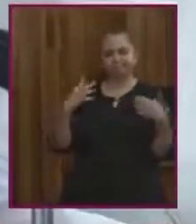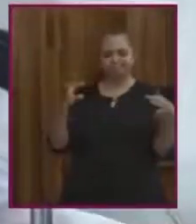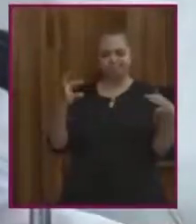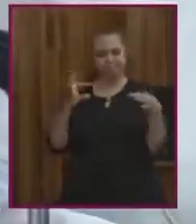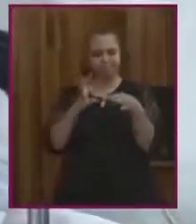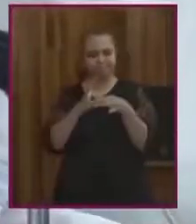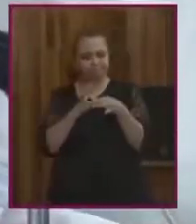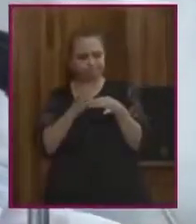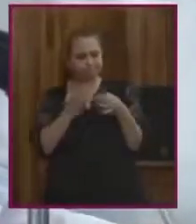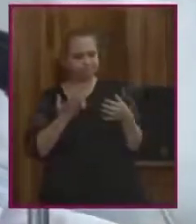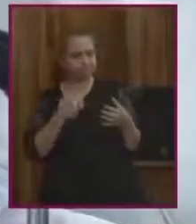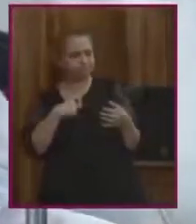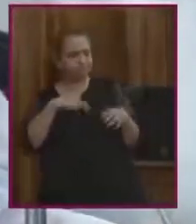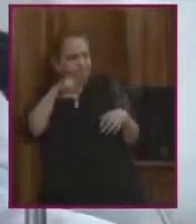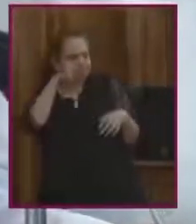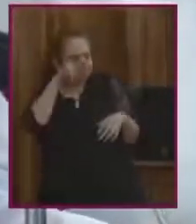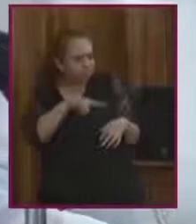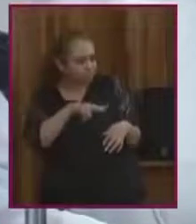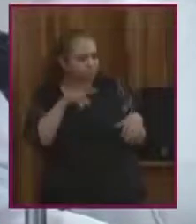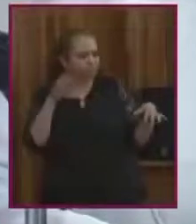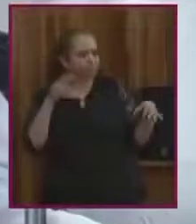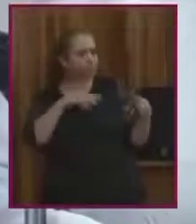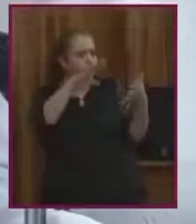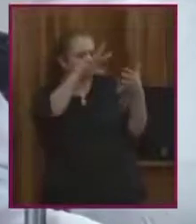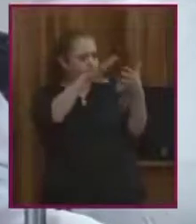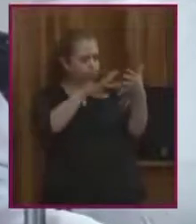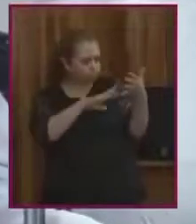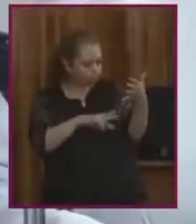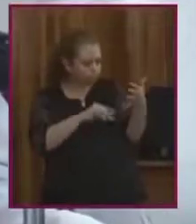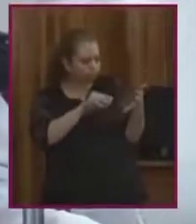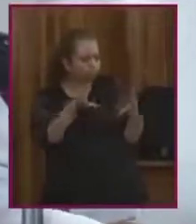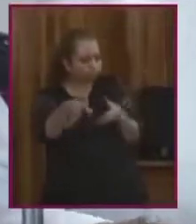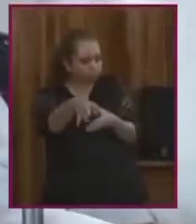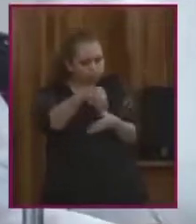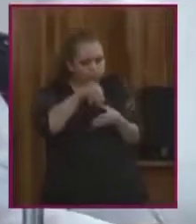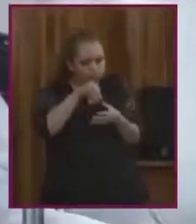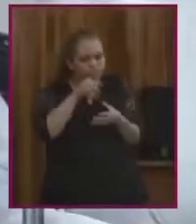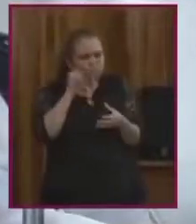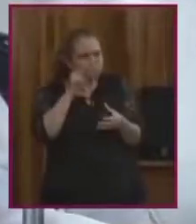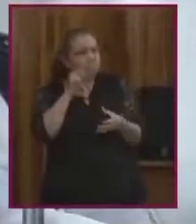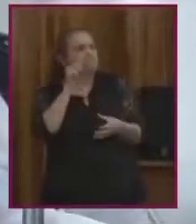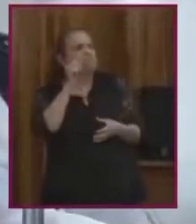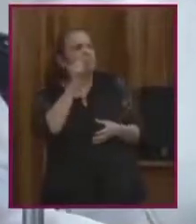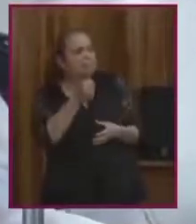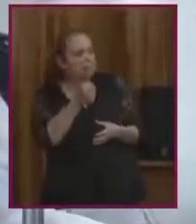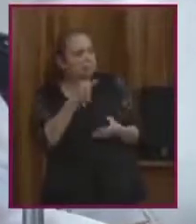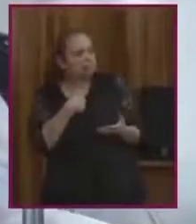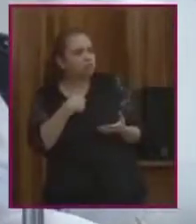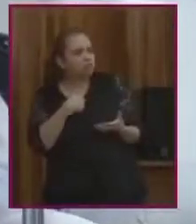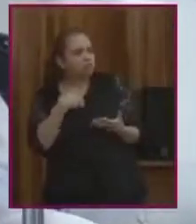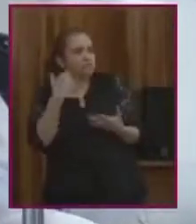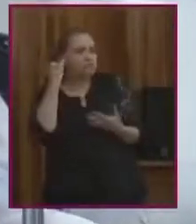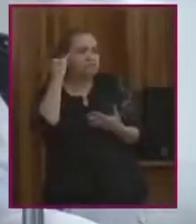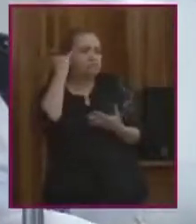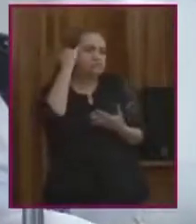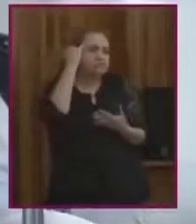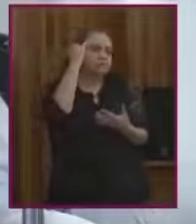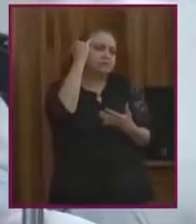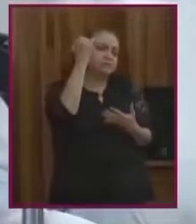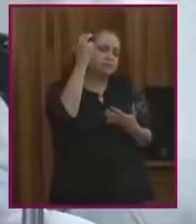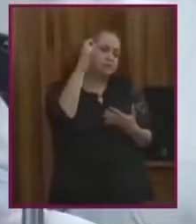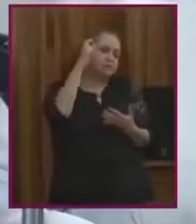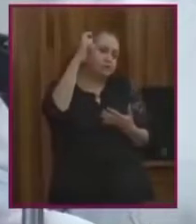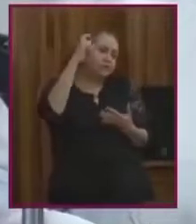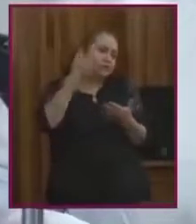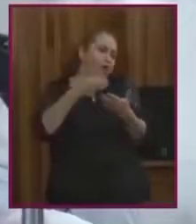de verdad es un documento que recoge eso que hemos anhelado durante mucho tiempo.